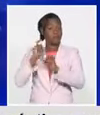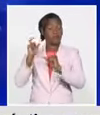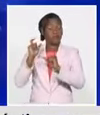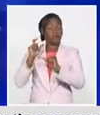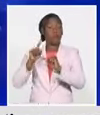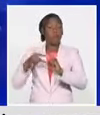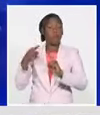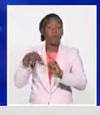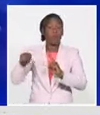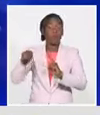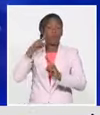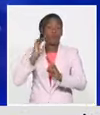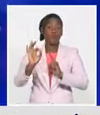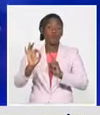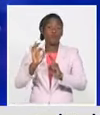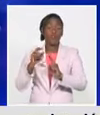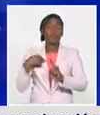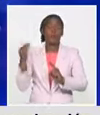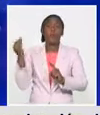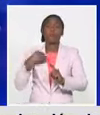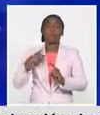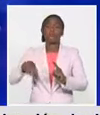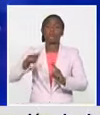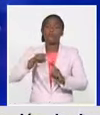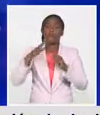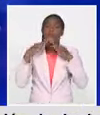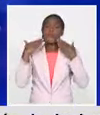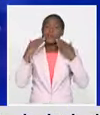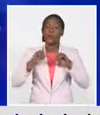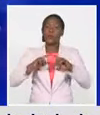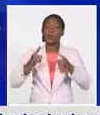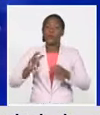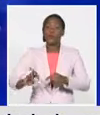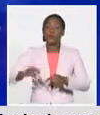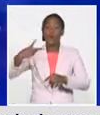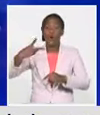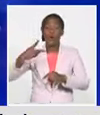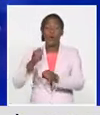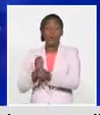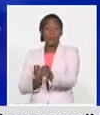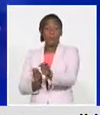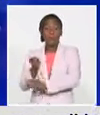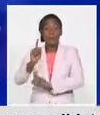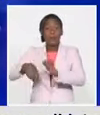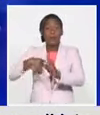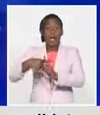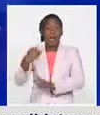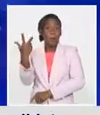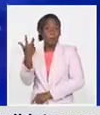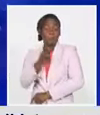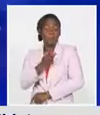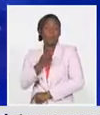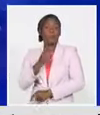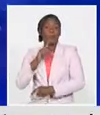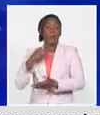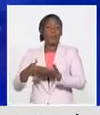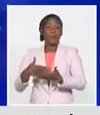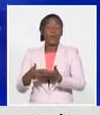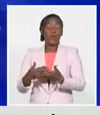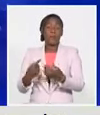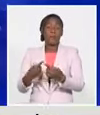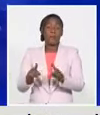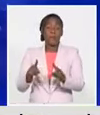en medio de esta alegría que se tiene doble, no solamente por la pelota, sino también por esta tercera fase de